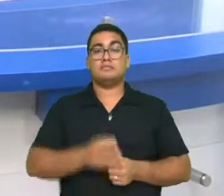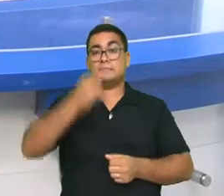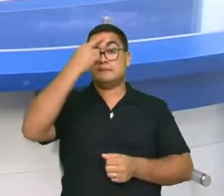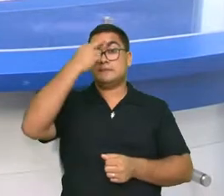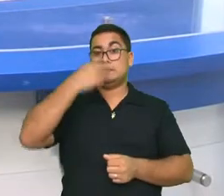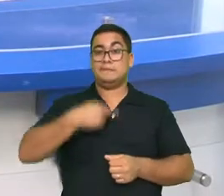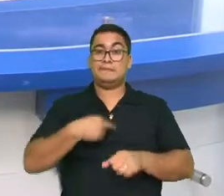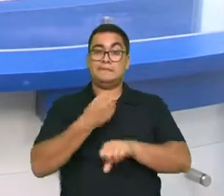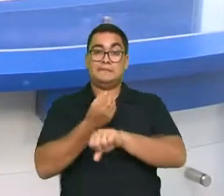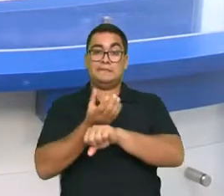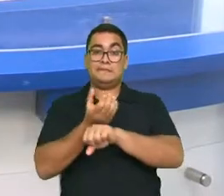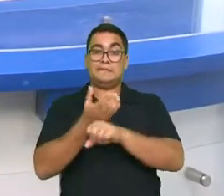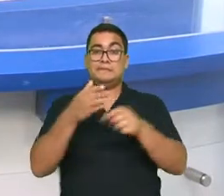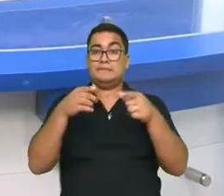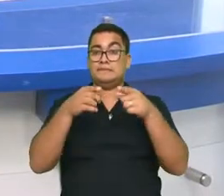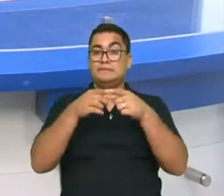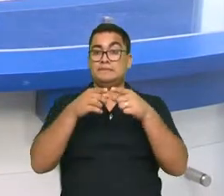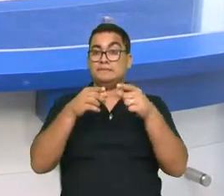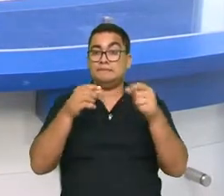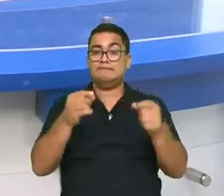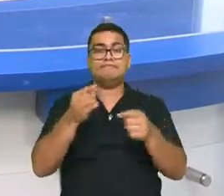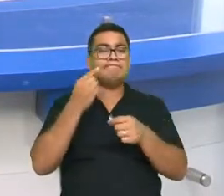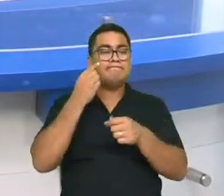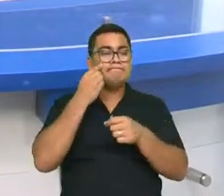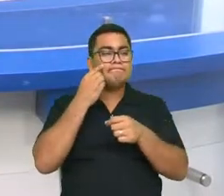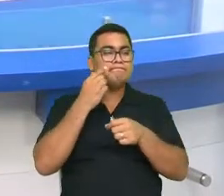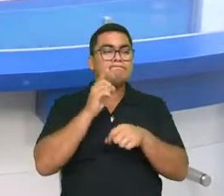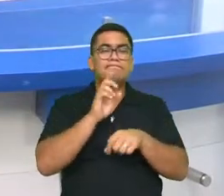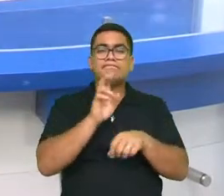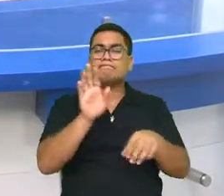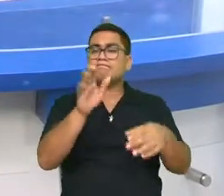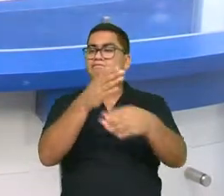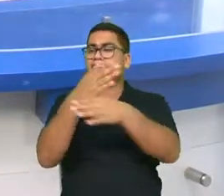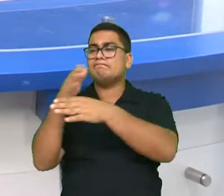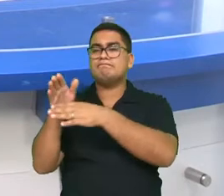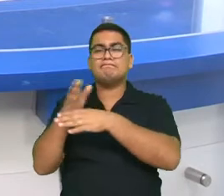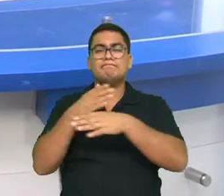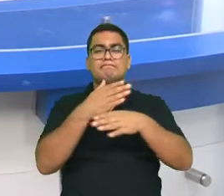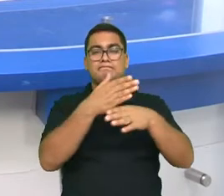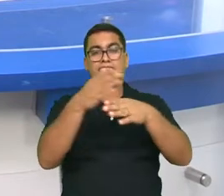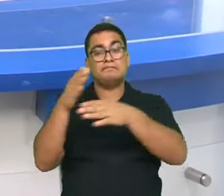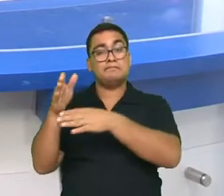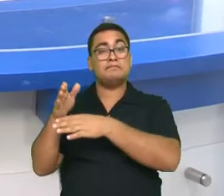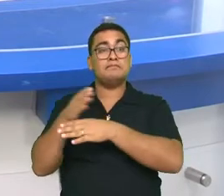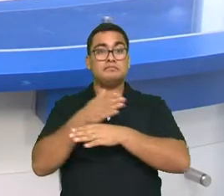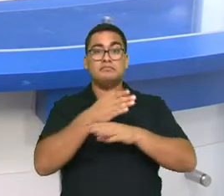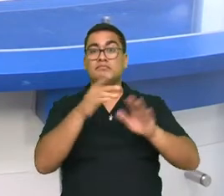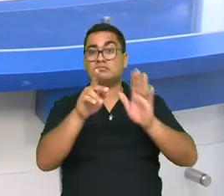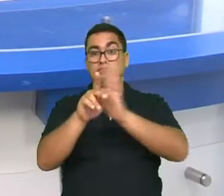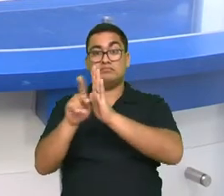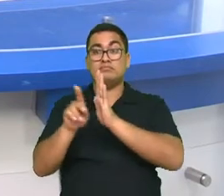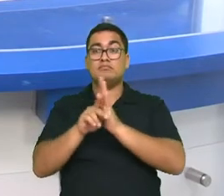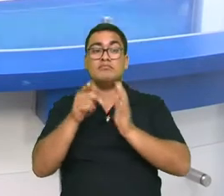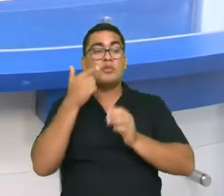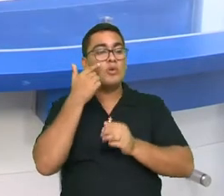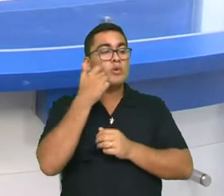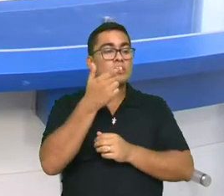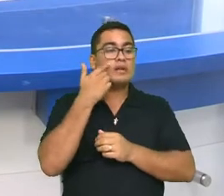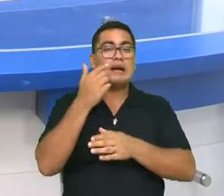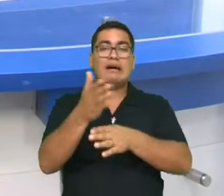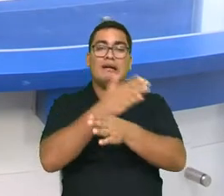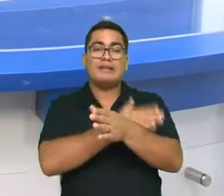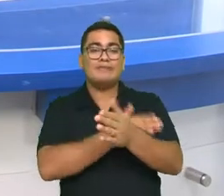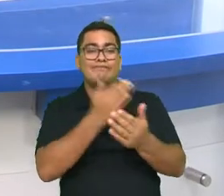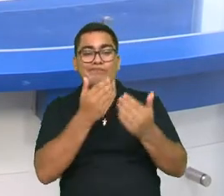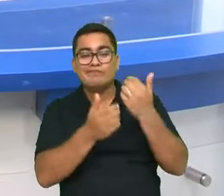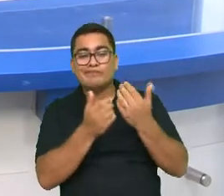Autoridades de la Alcaldía de Managua realizaron un recorrido este 17 de noviembre por diferentes zonas de riesgo para conocer las afectaciones y